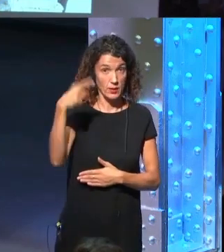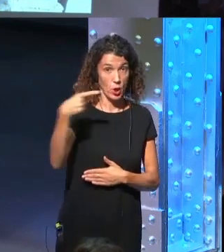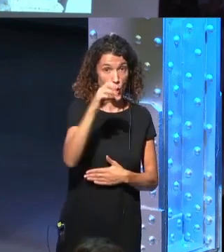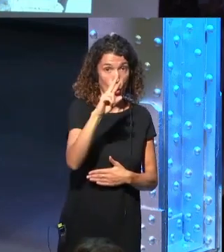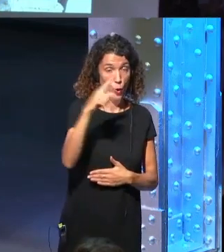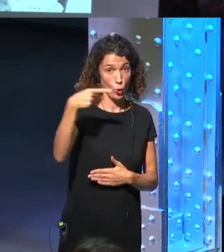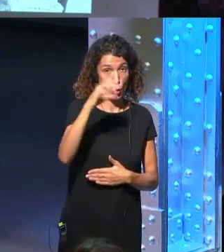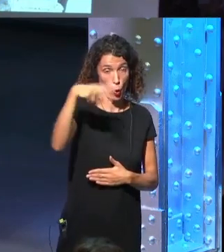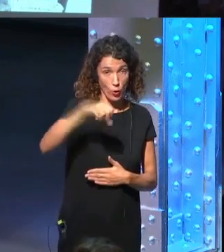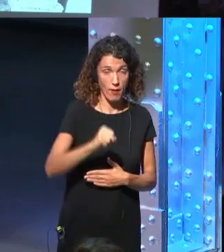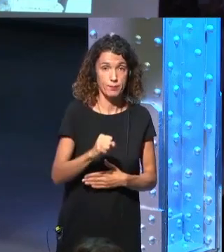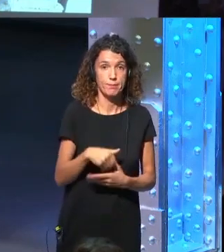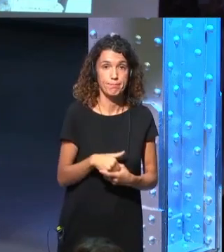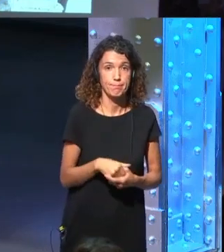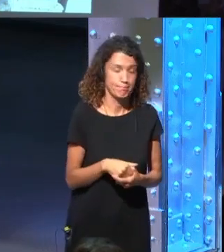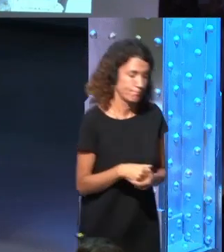de la Gorgona,